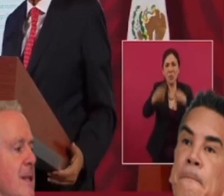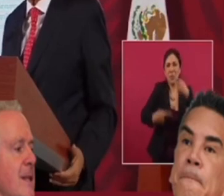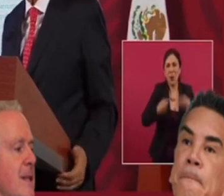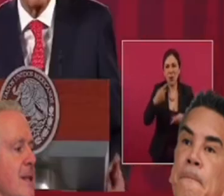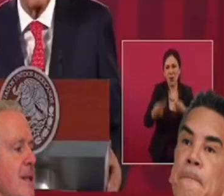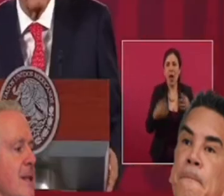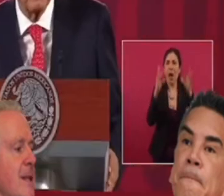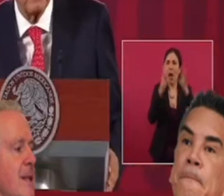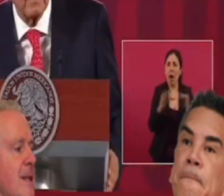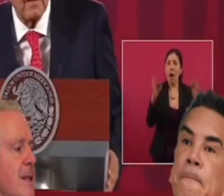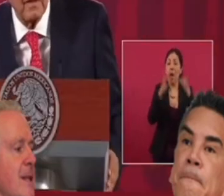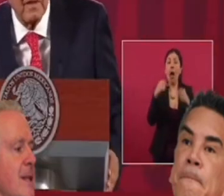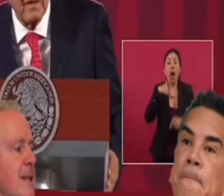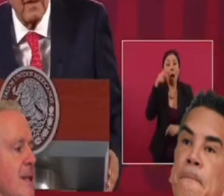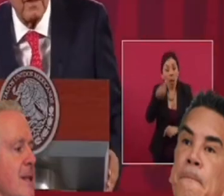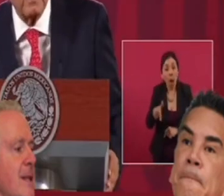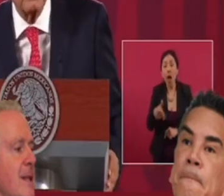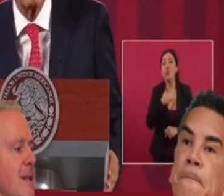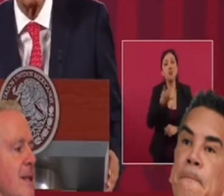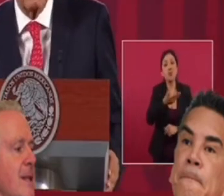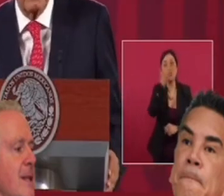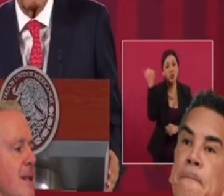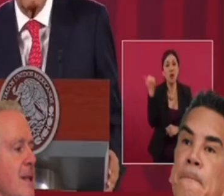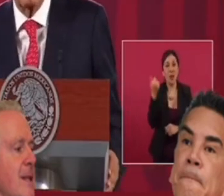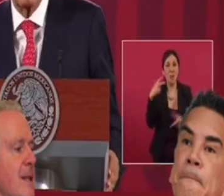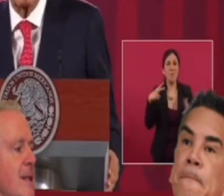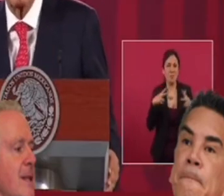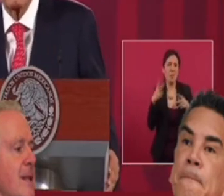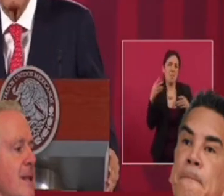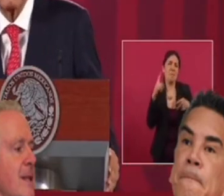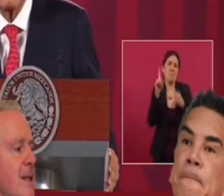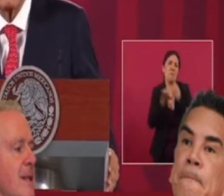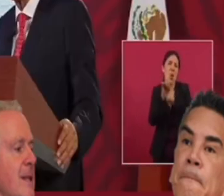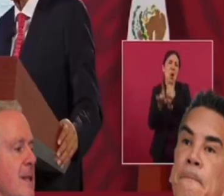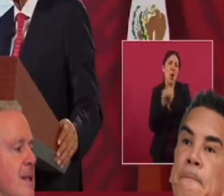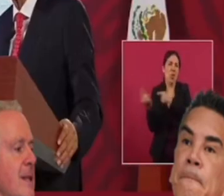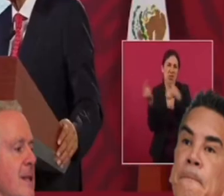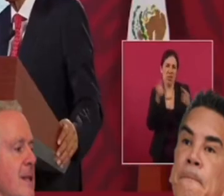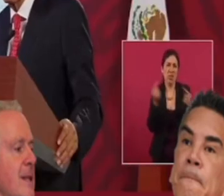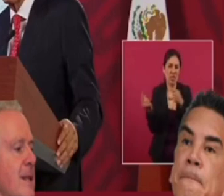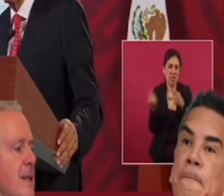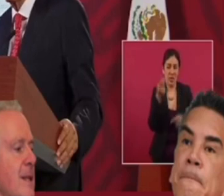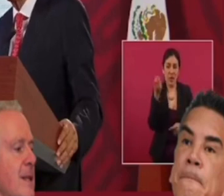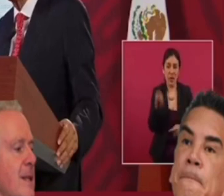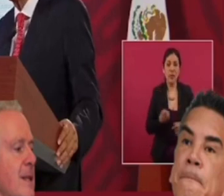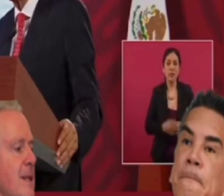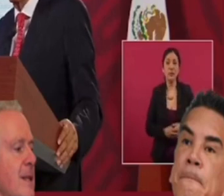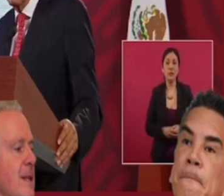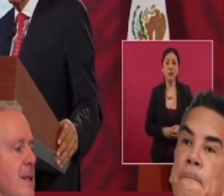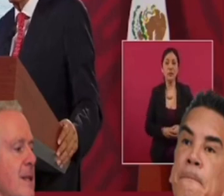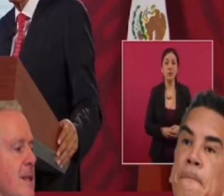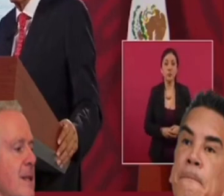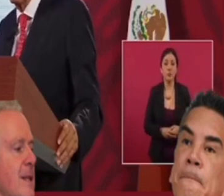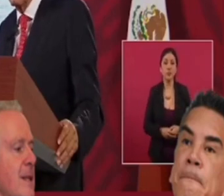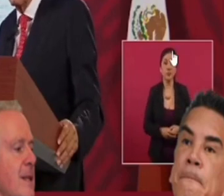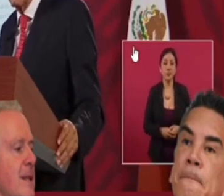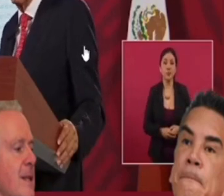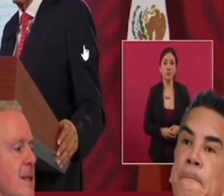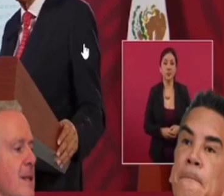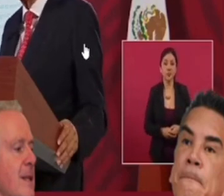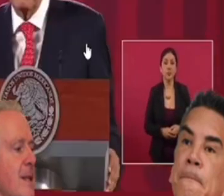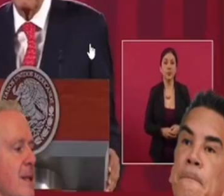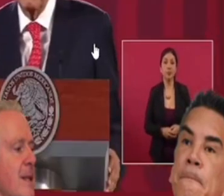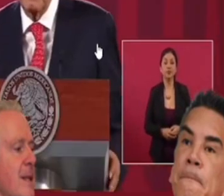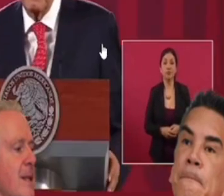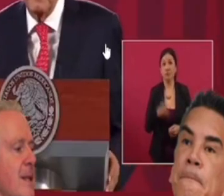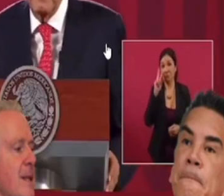me ilustraron. El tiro. Hay tiro. Sí. Hay tiro.